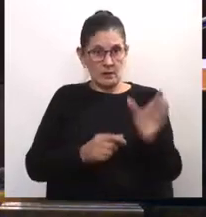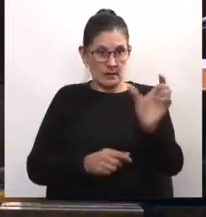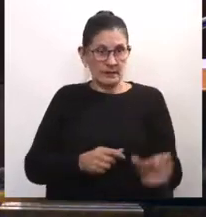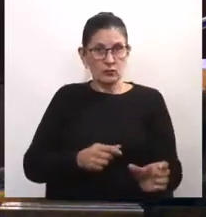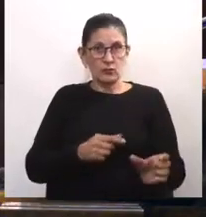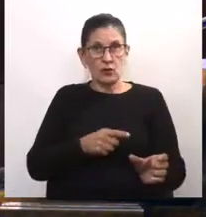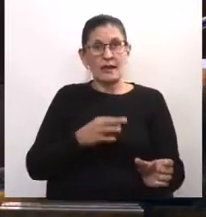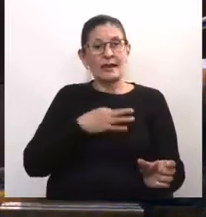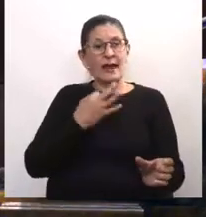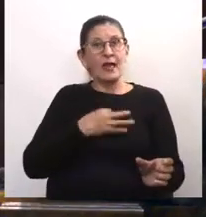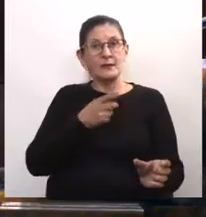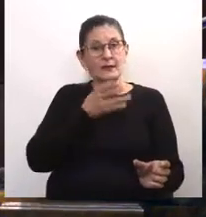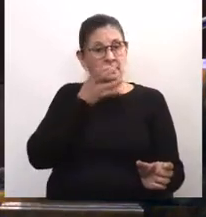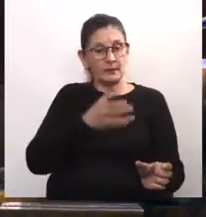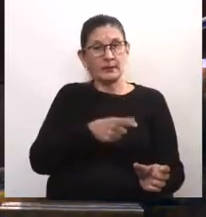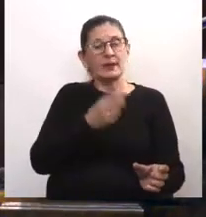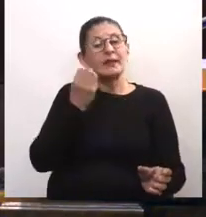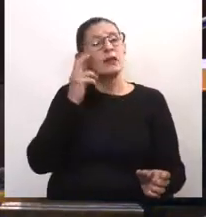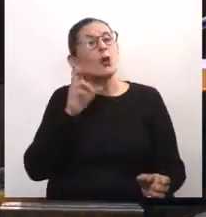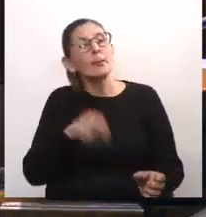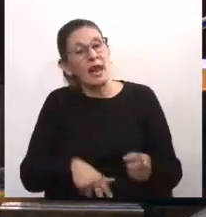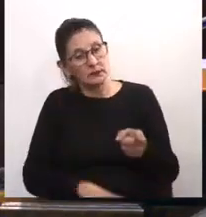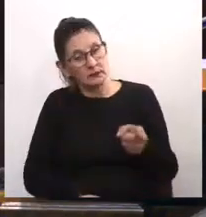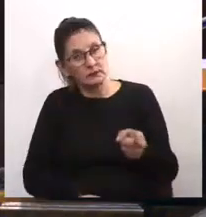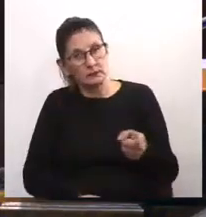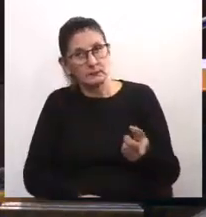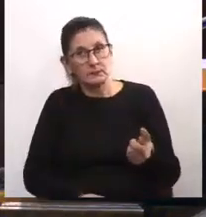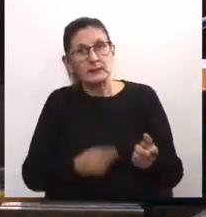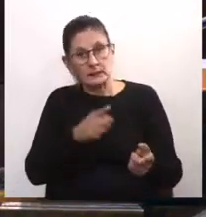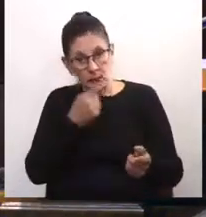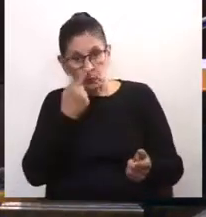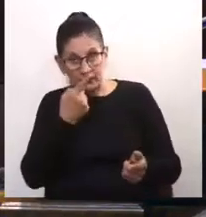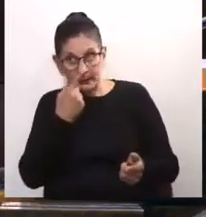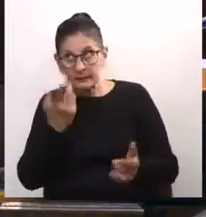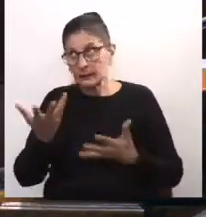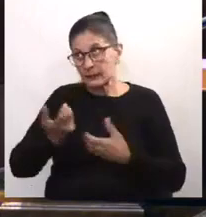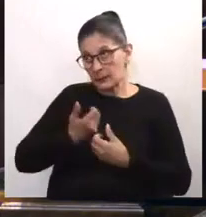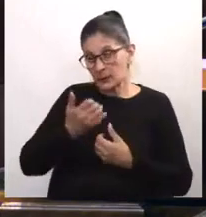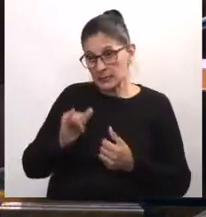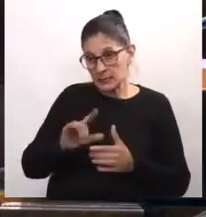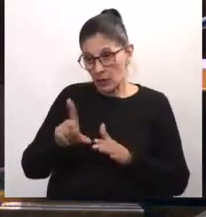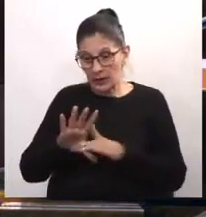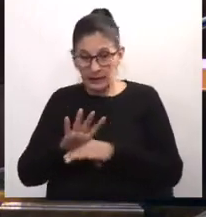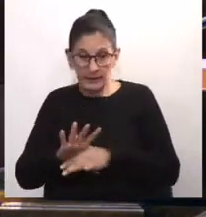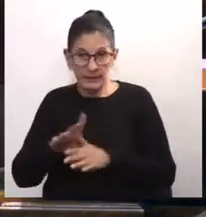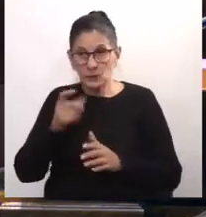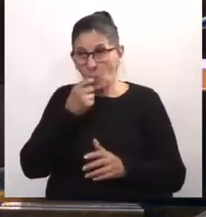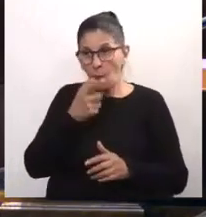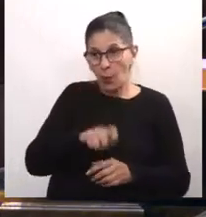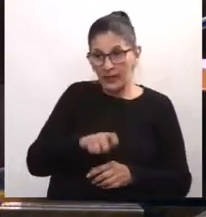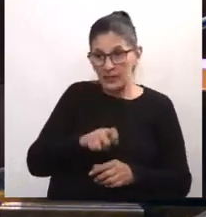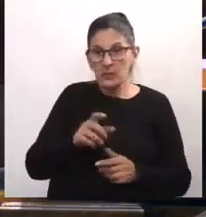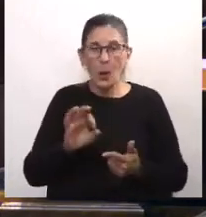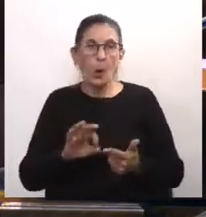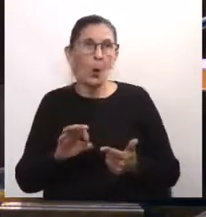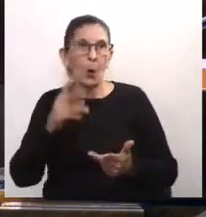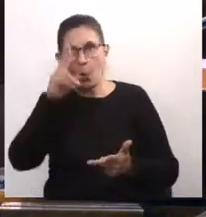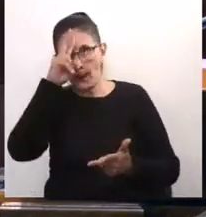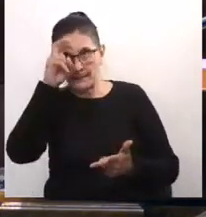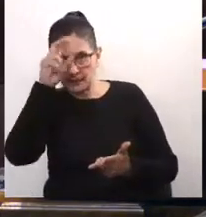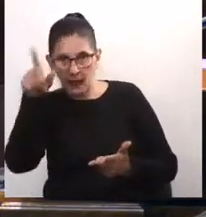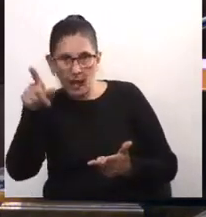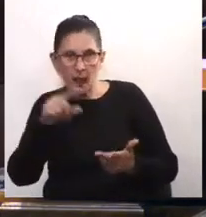persona cuya vida se salva, qué es lo que opina. Si le interesa demasiado que sea el MIDE, si es un juez, si es un